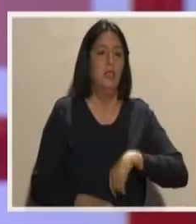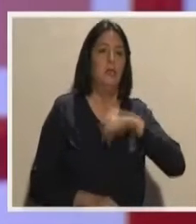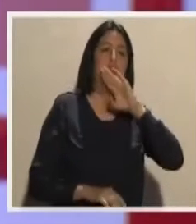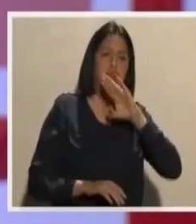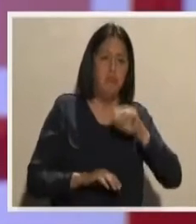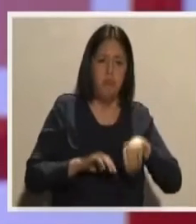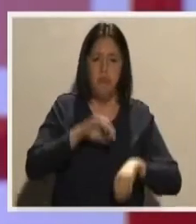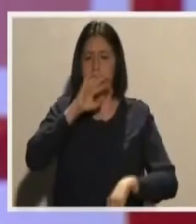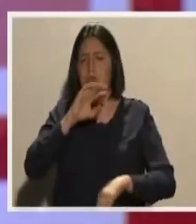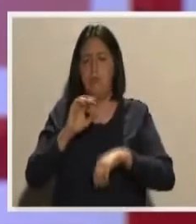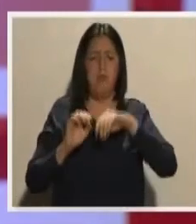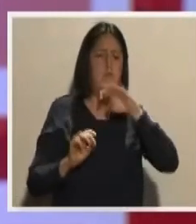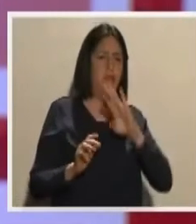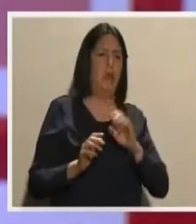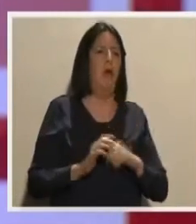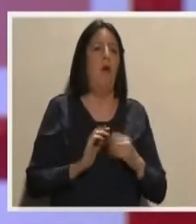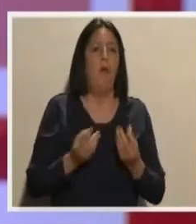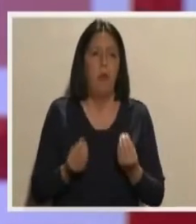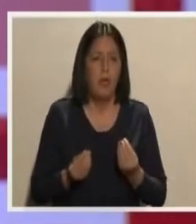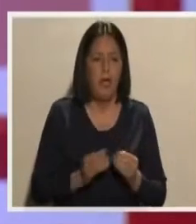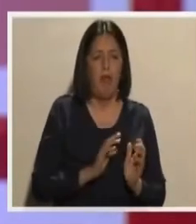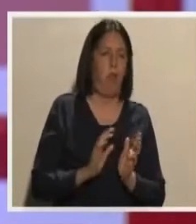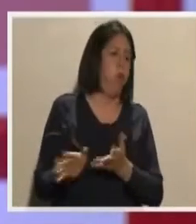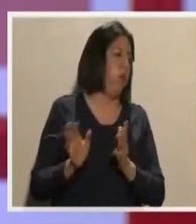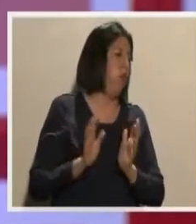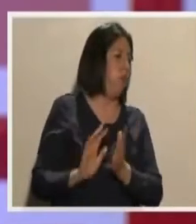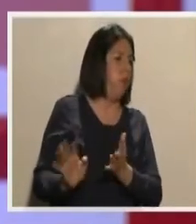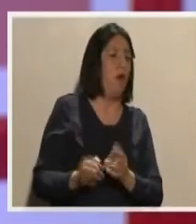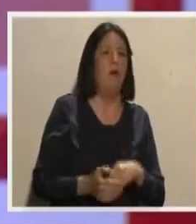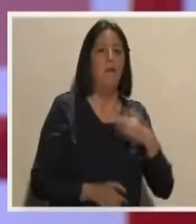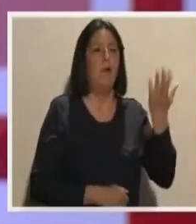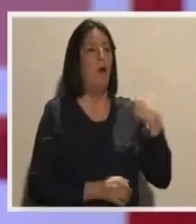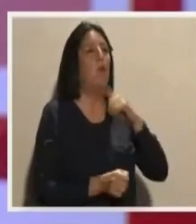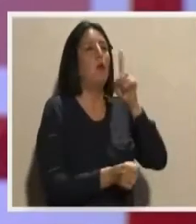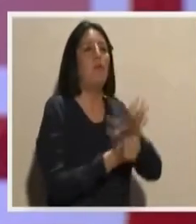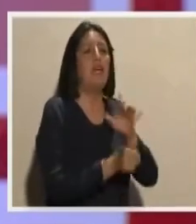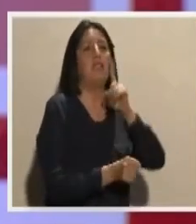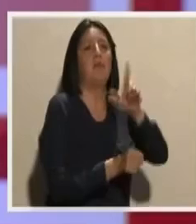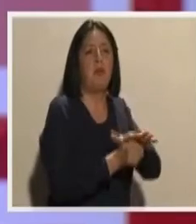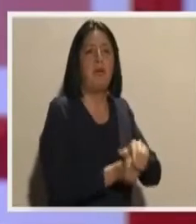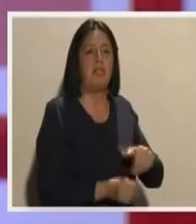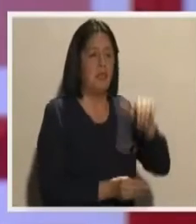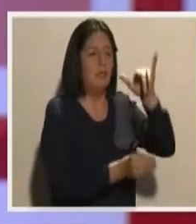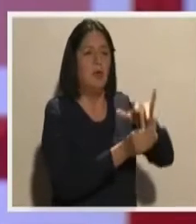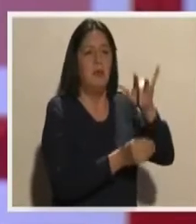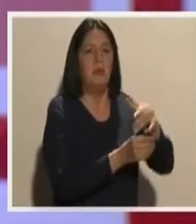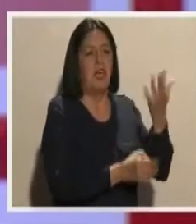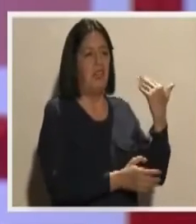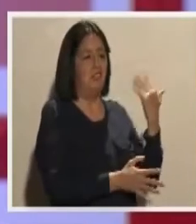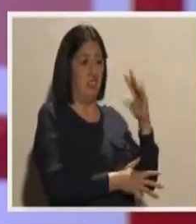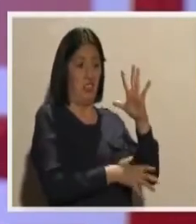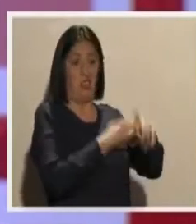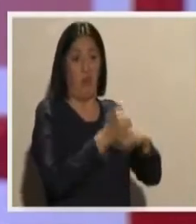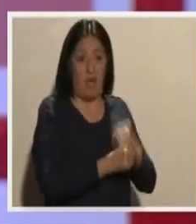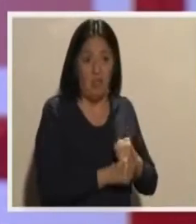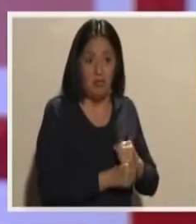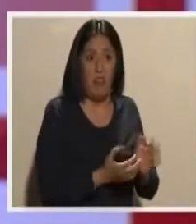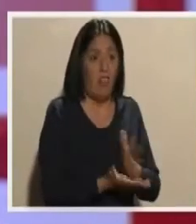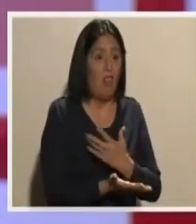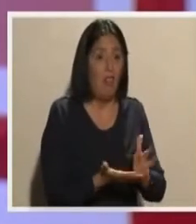frustración por el abandono y las ofertas electorales que hace 5 años les prometieron y que hasta ahora no